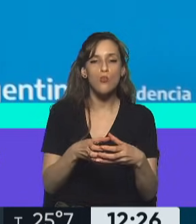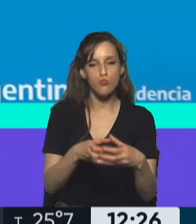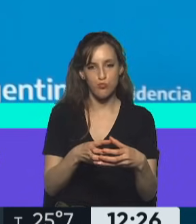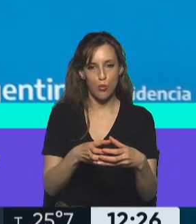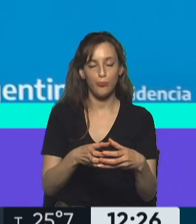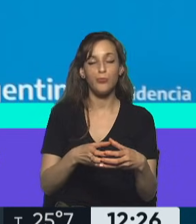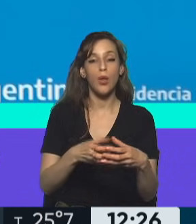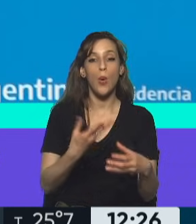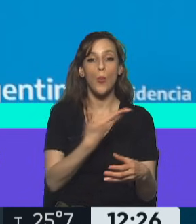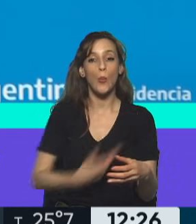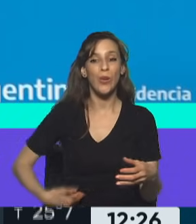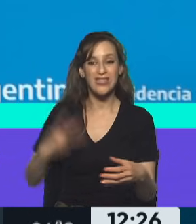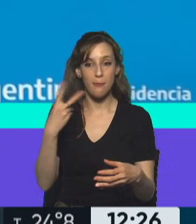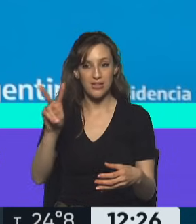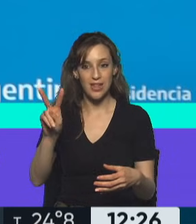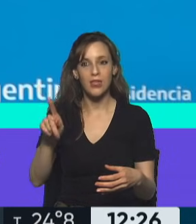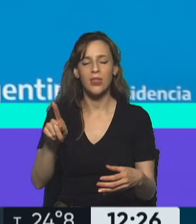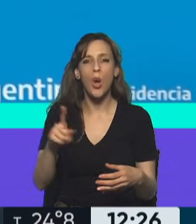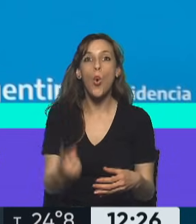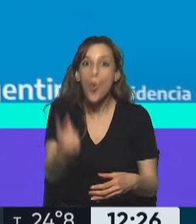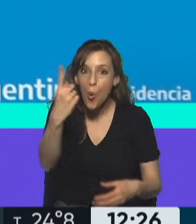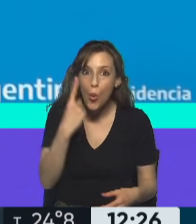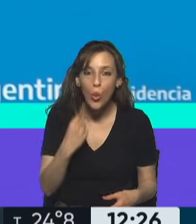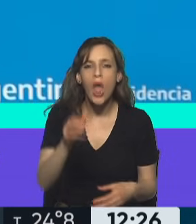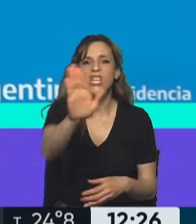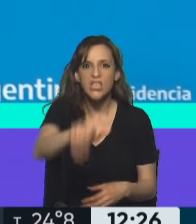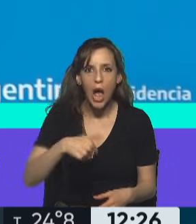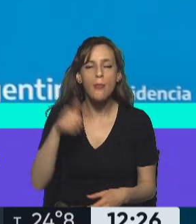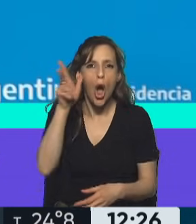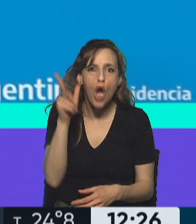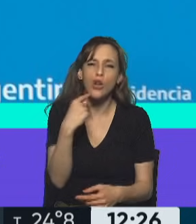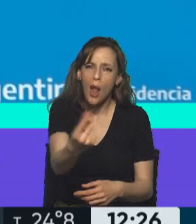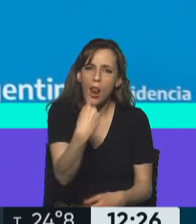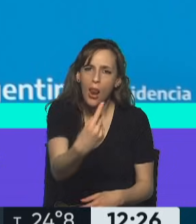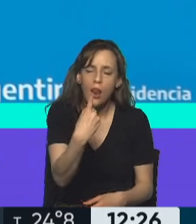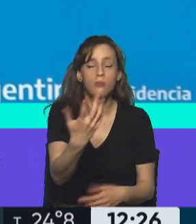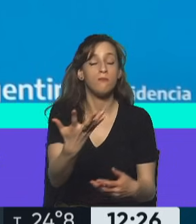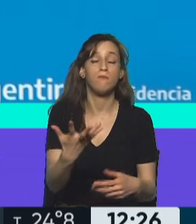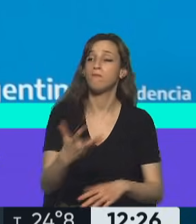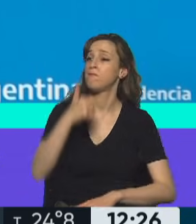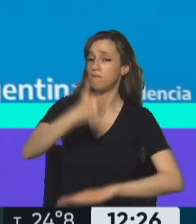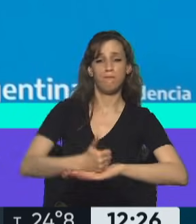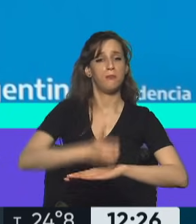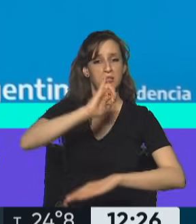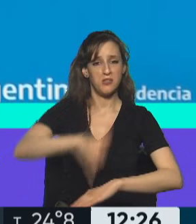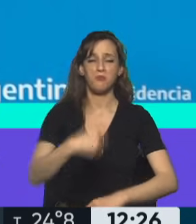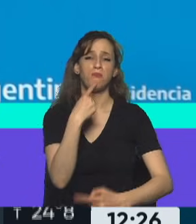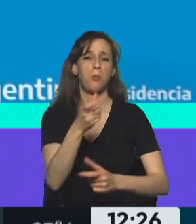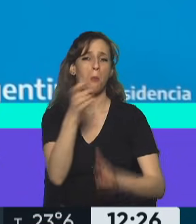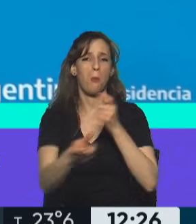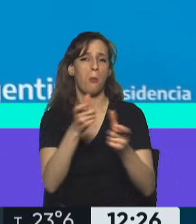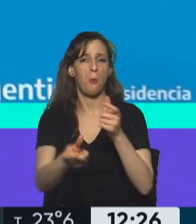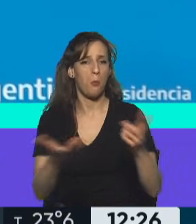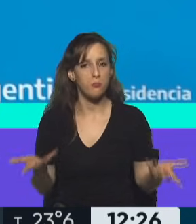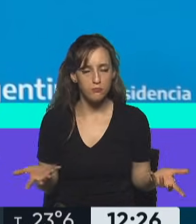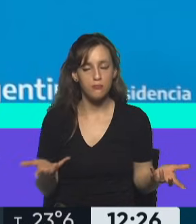un día la convocaron a 8 indagatorias juntas el mismo día y se presentó a todas. La actual vicepresidenta fue perseguida judicialmente